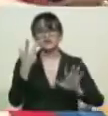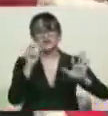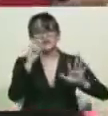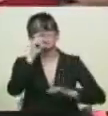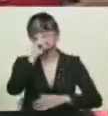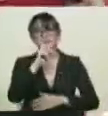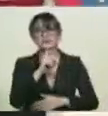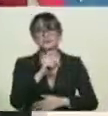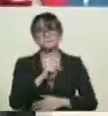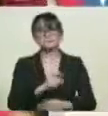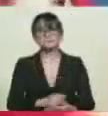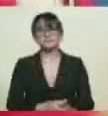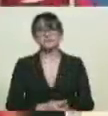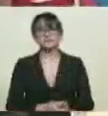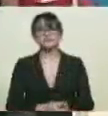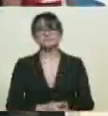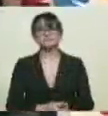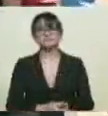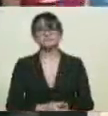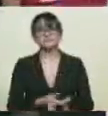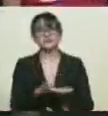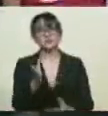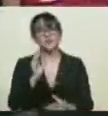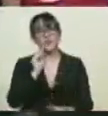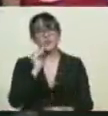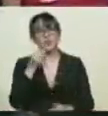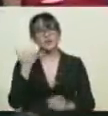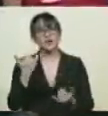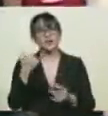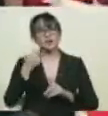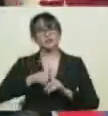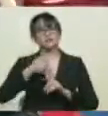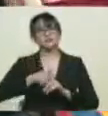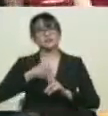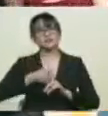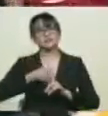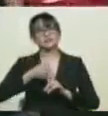años, por estos jóvenes que estamos luchando.